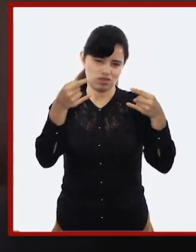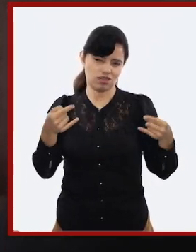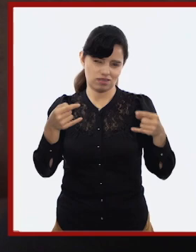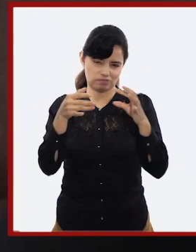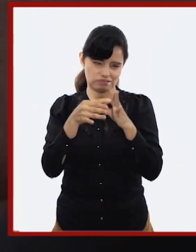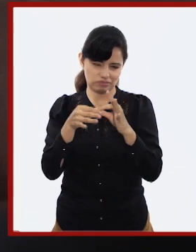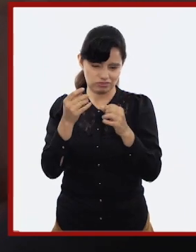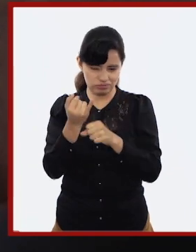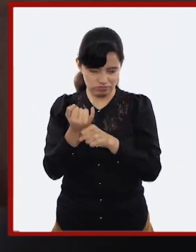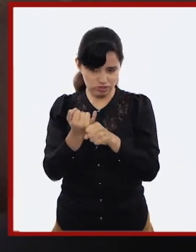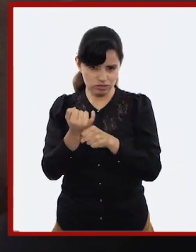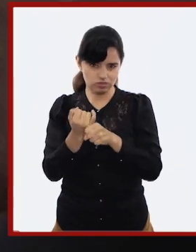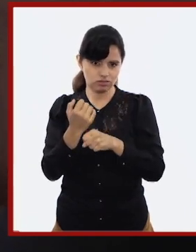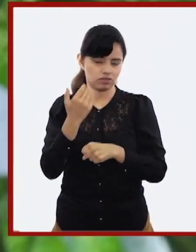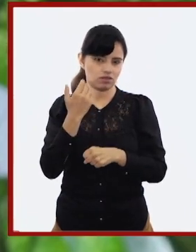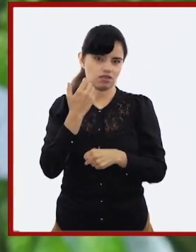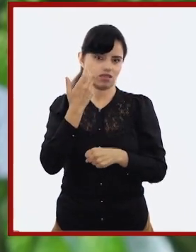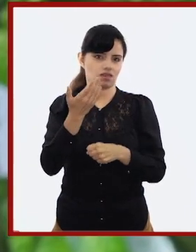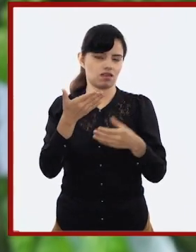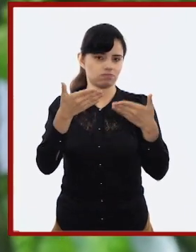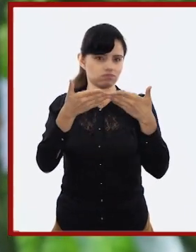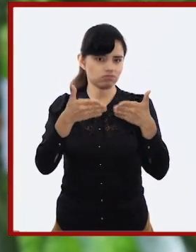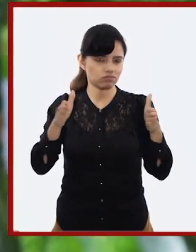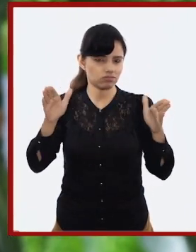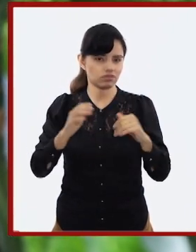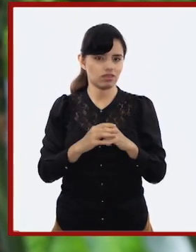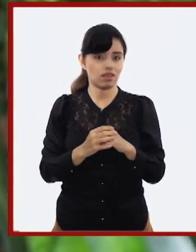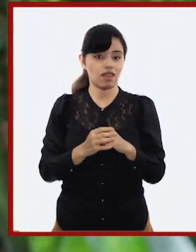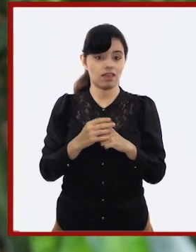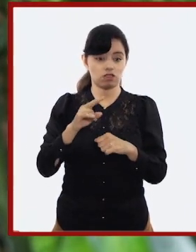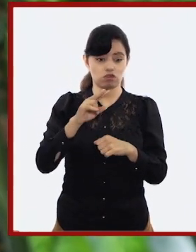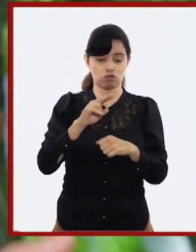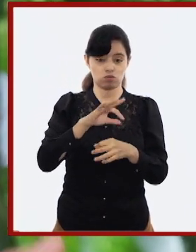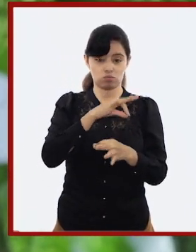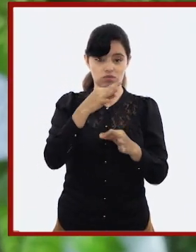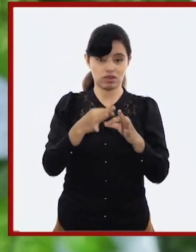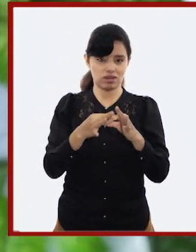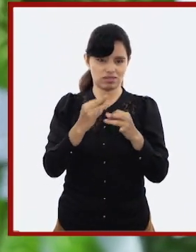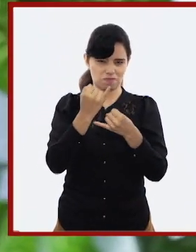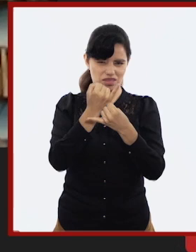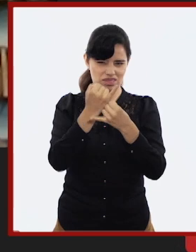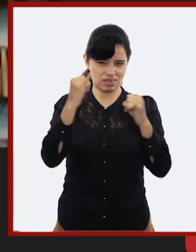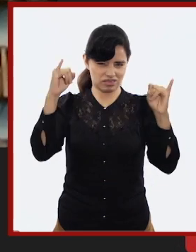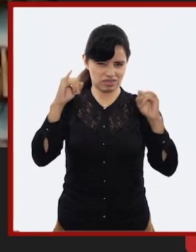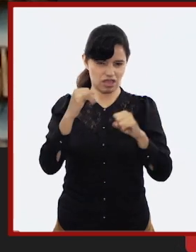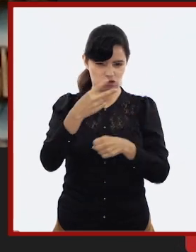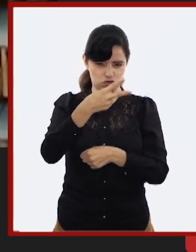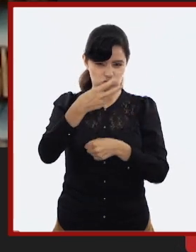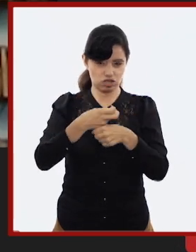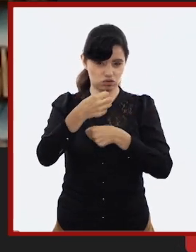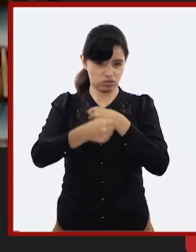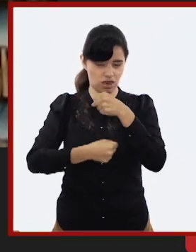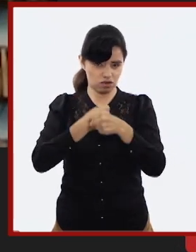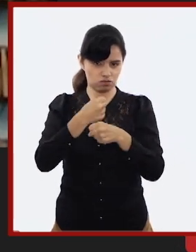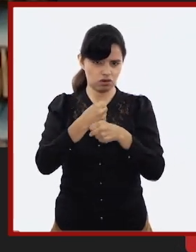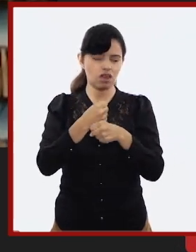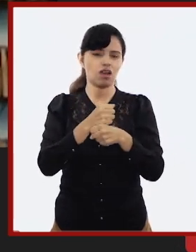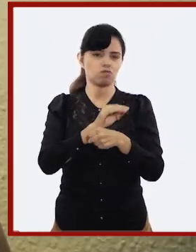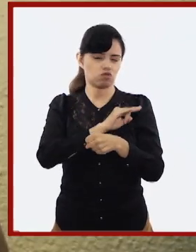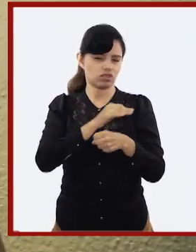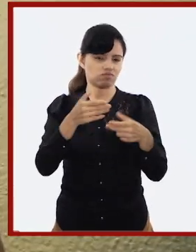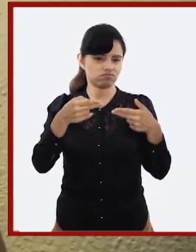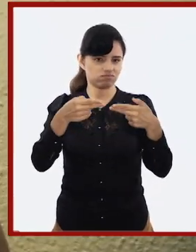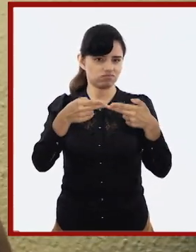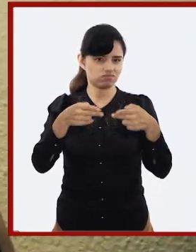que se inaugurara para el bicentenario de la independencia de nuestro país, porque a